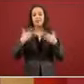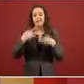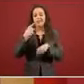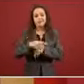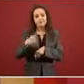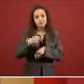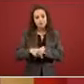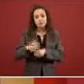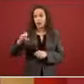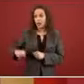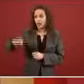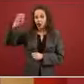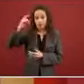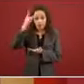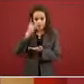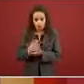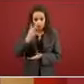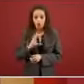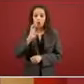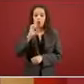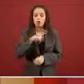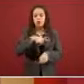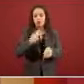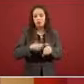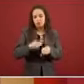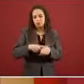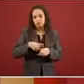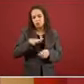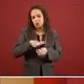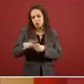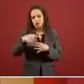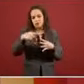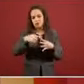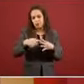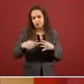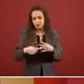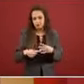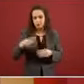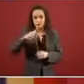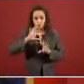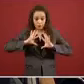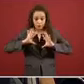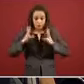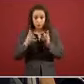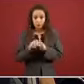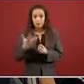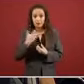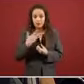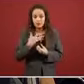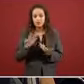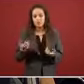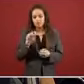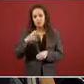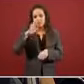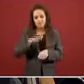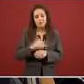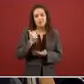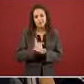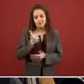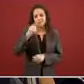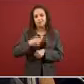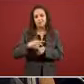por la edad o solo por las enfermedades, pero si se juntan, con mayor razón tienen mayor riesgo